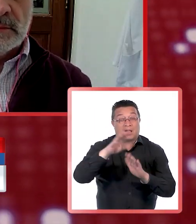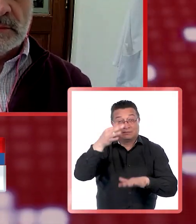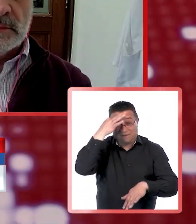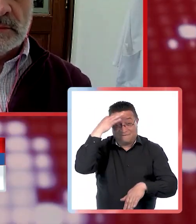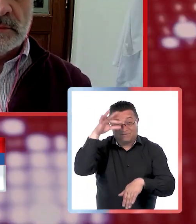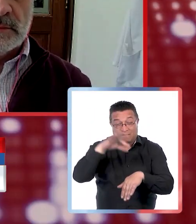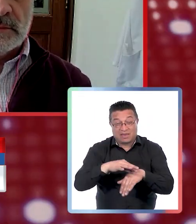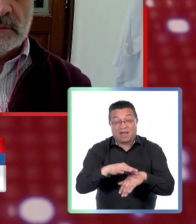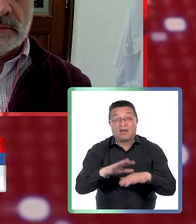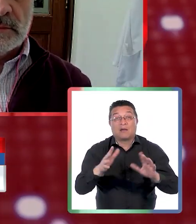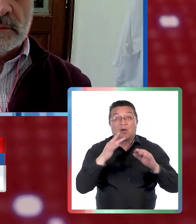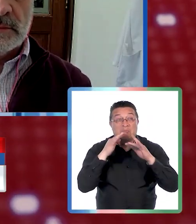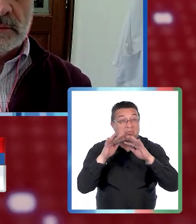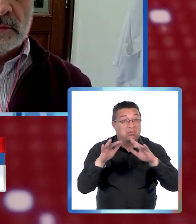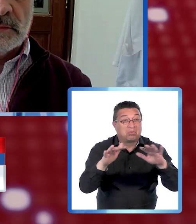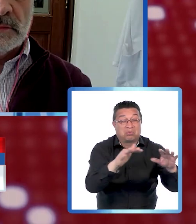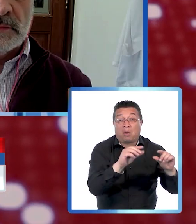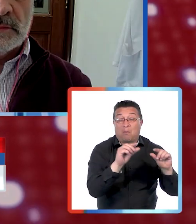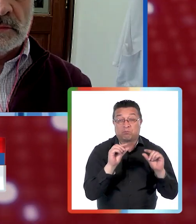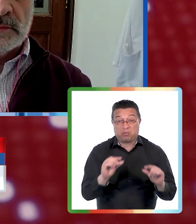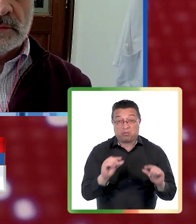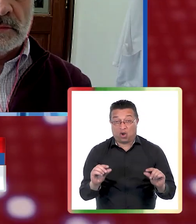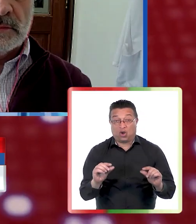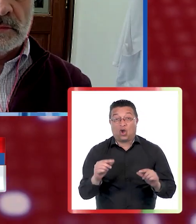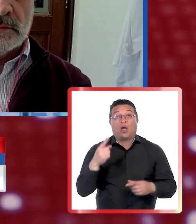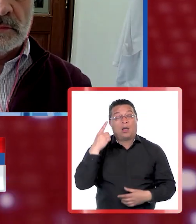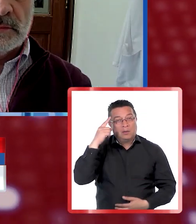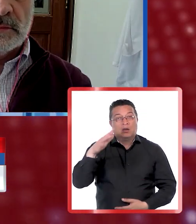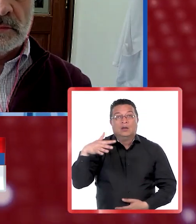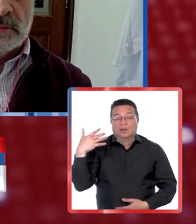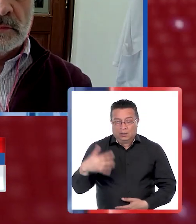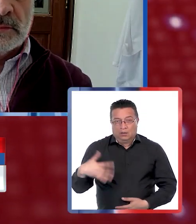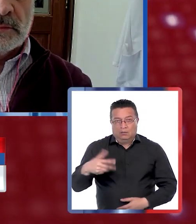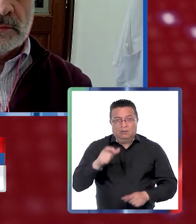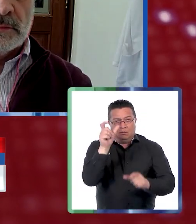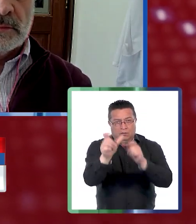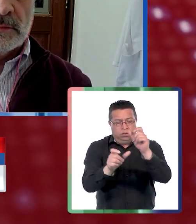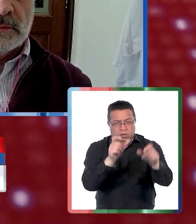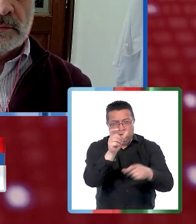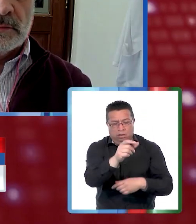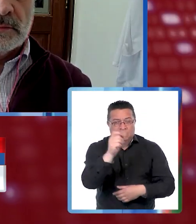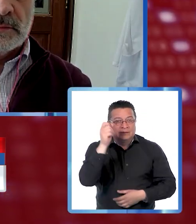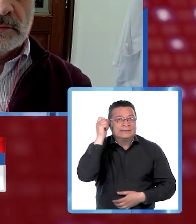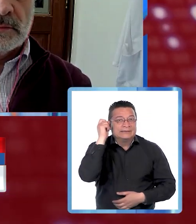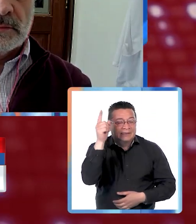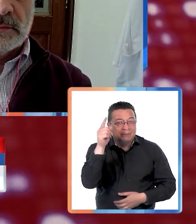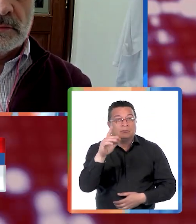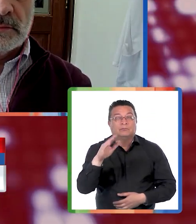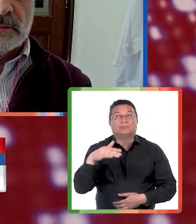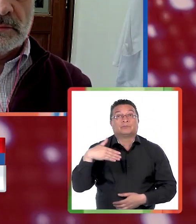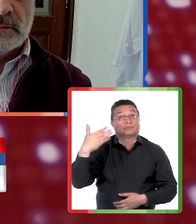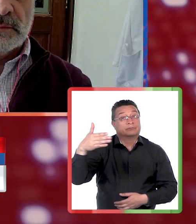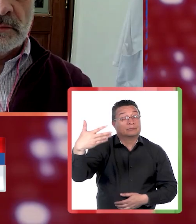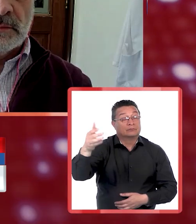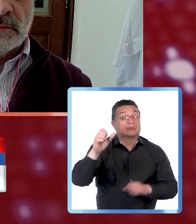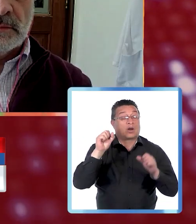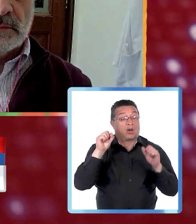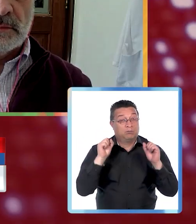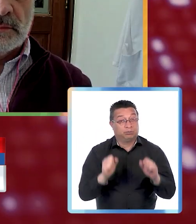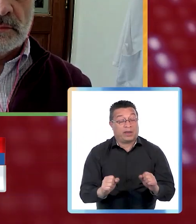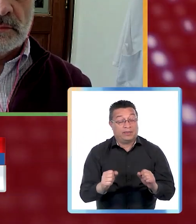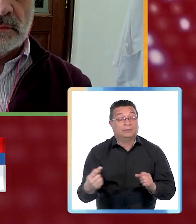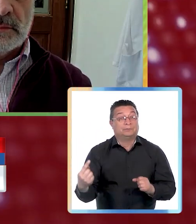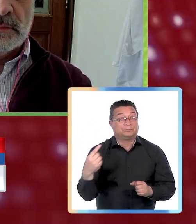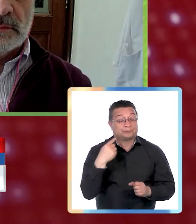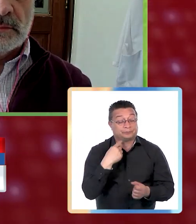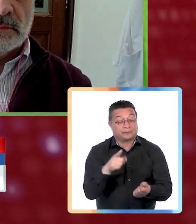esta enfermedad que quizás no se hable tanto en el país, pero que es importante que la gente sepa, porque el día de mañana probablemente